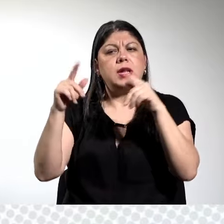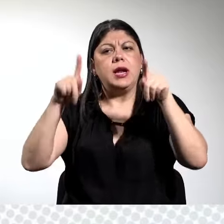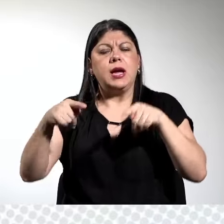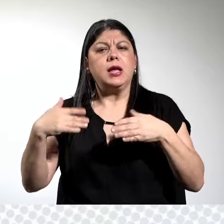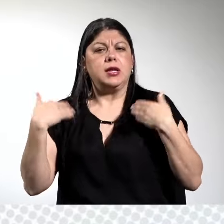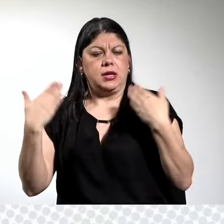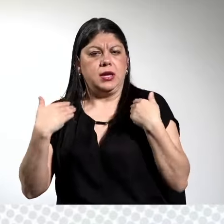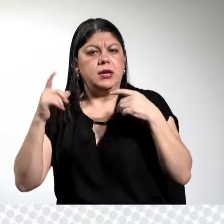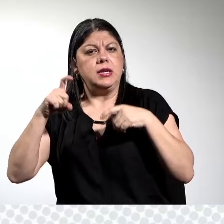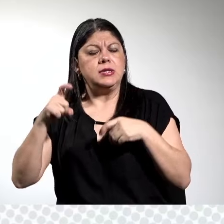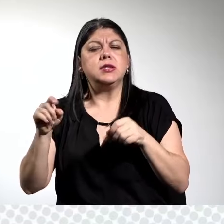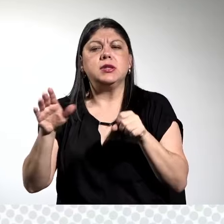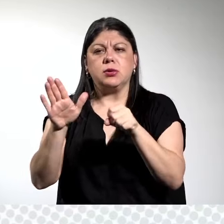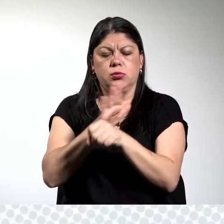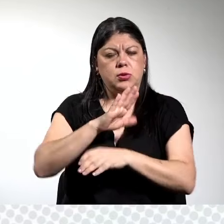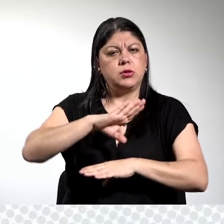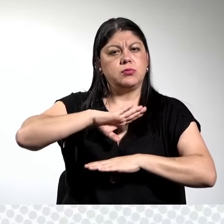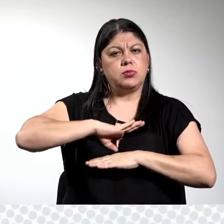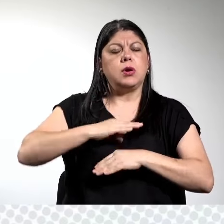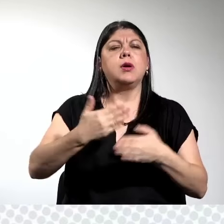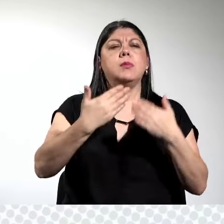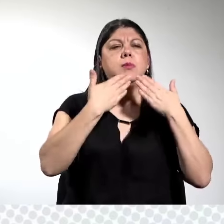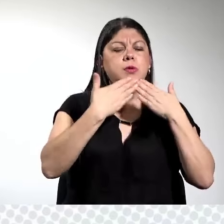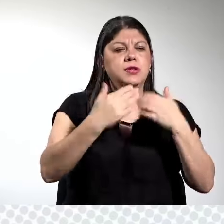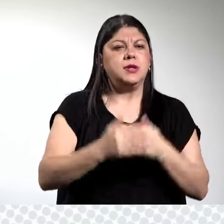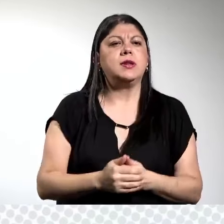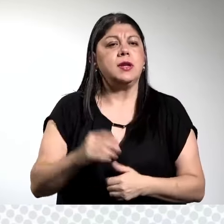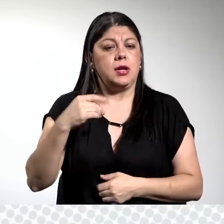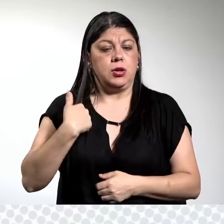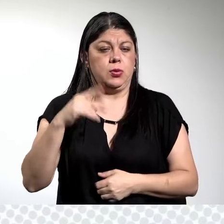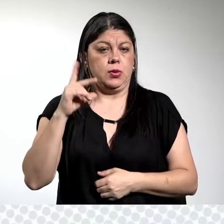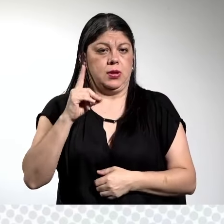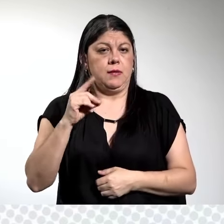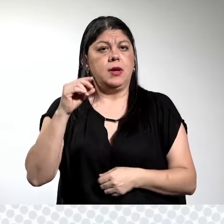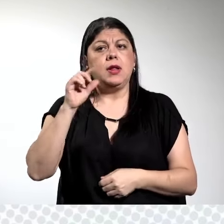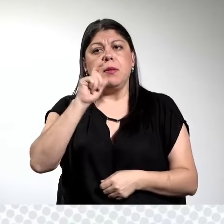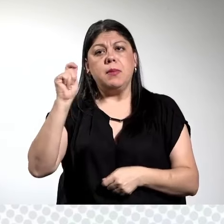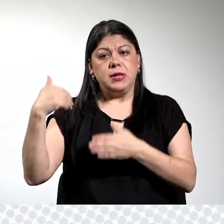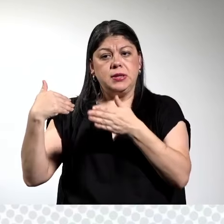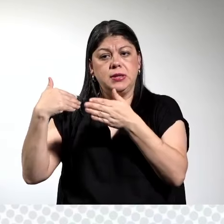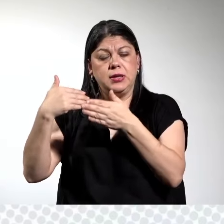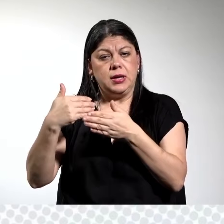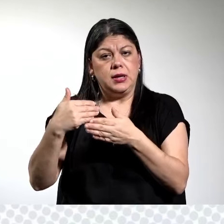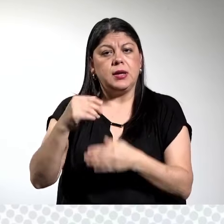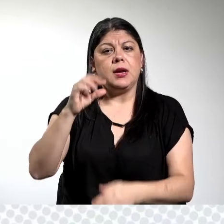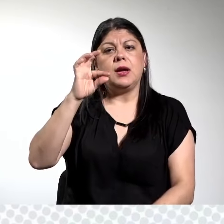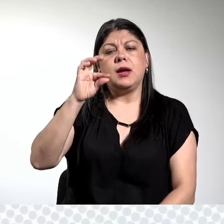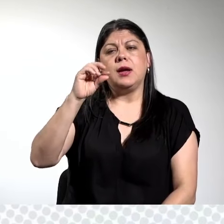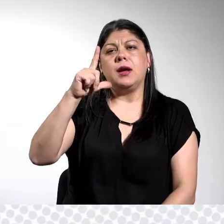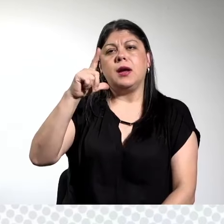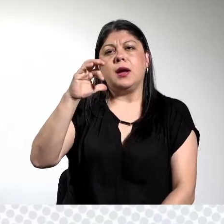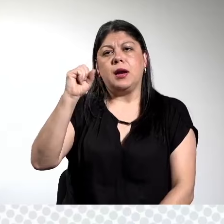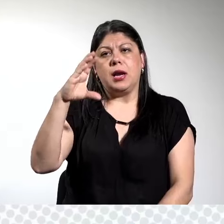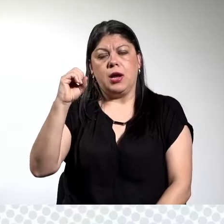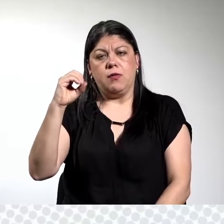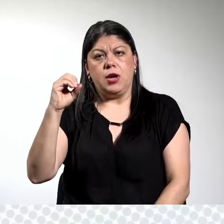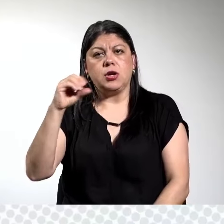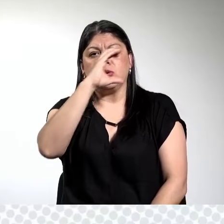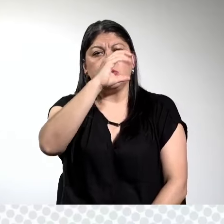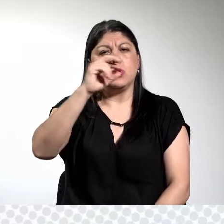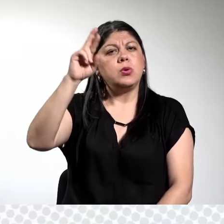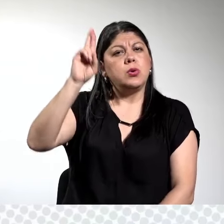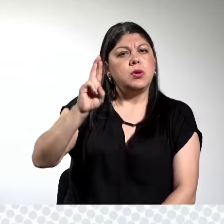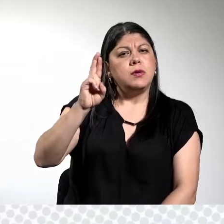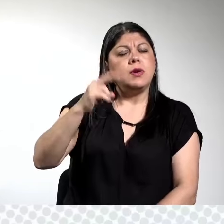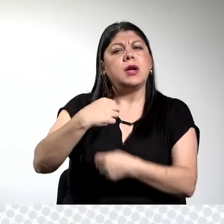tenga lo que necesite. Muchísimas gracias. Don David, en los últimos meses, la Facultad Latinoamericana de Ciencias Sociales, Flaxo Costa Rica,